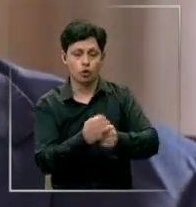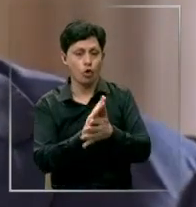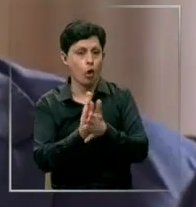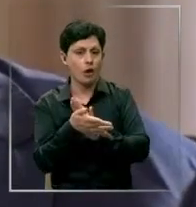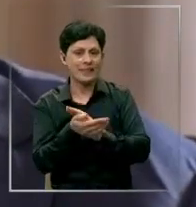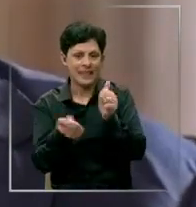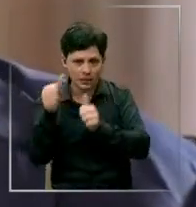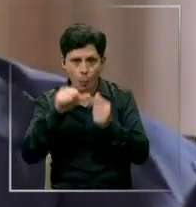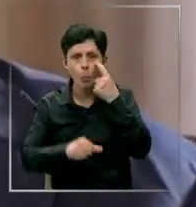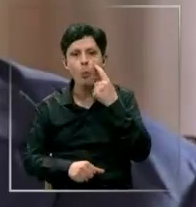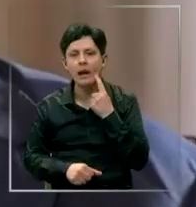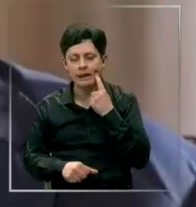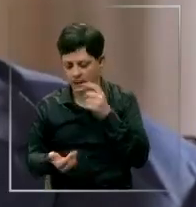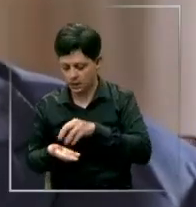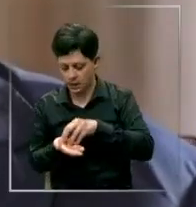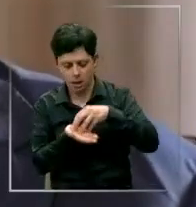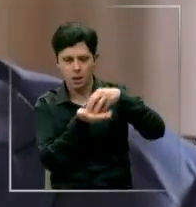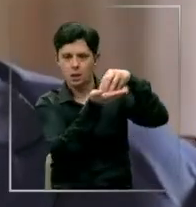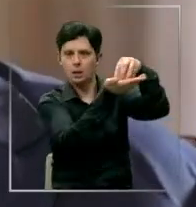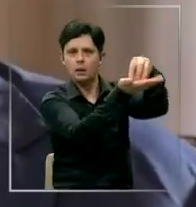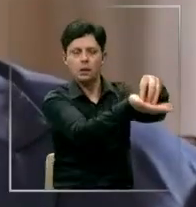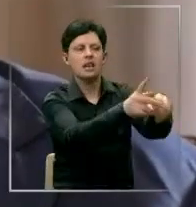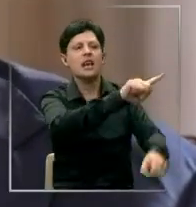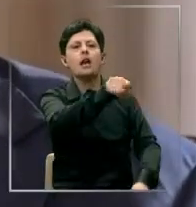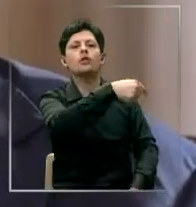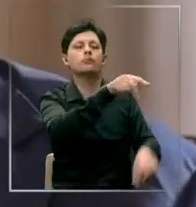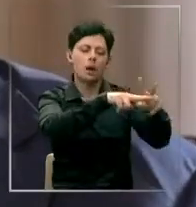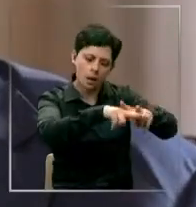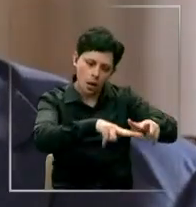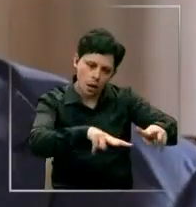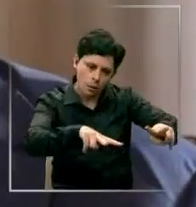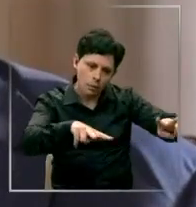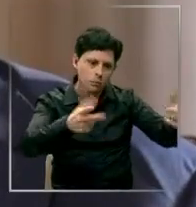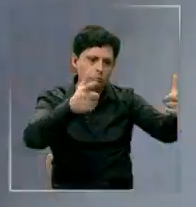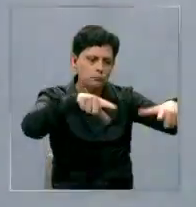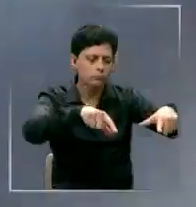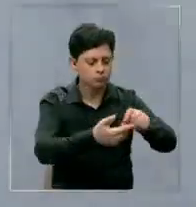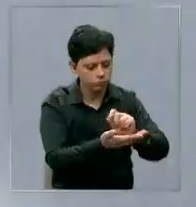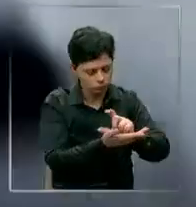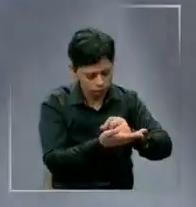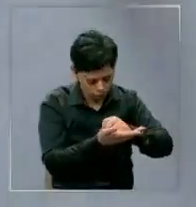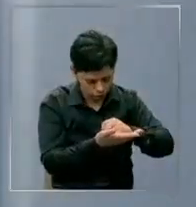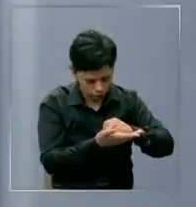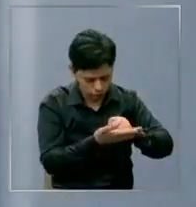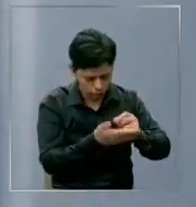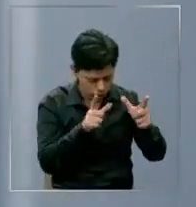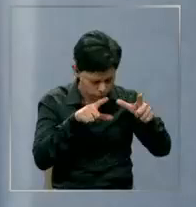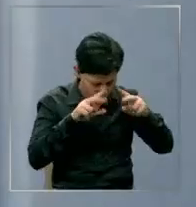que los científicos puedan trabajar allá tranquilamente en sus lugares de origen.